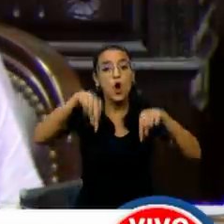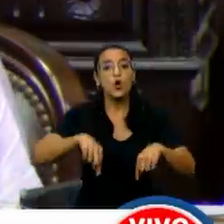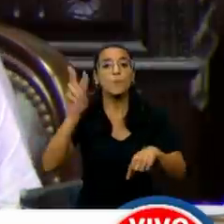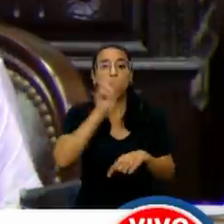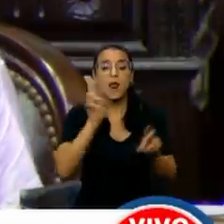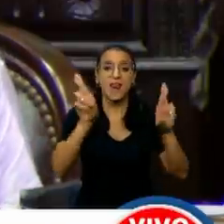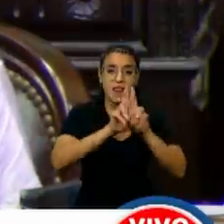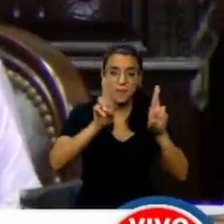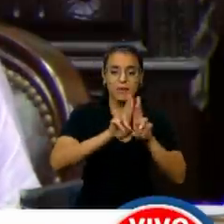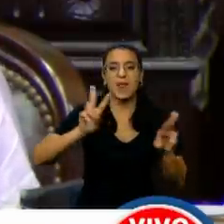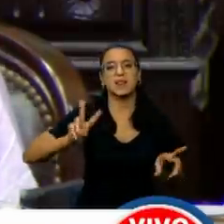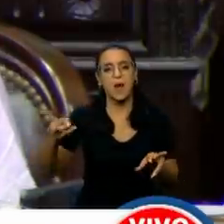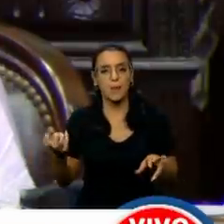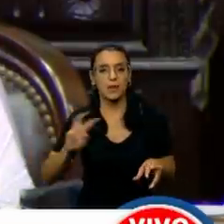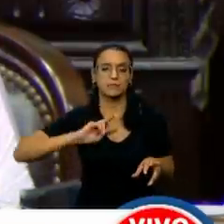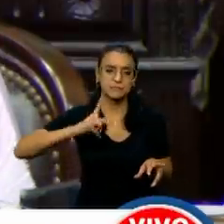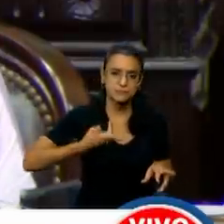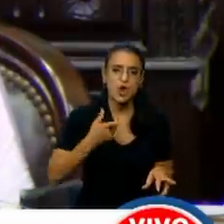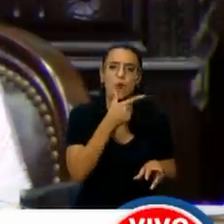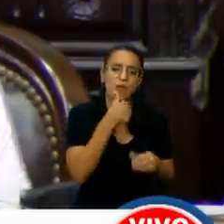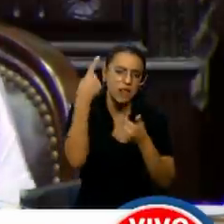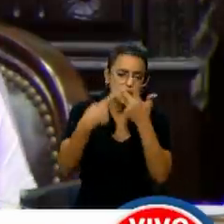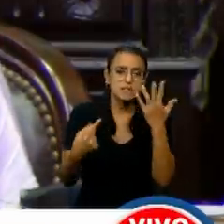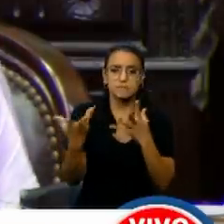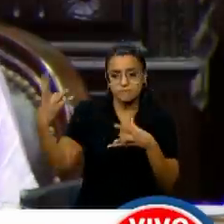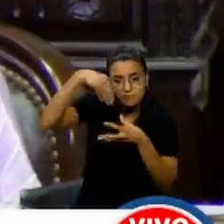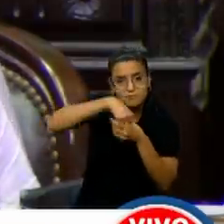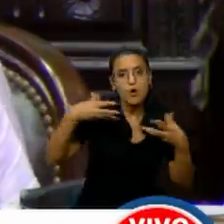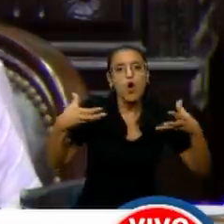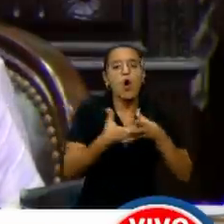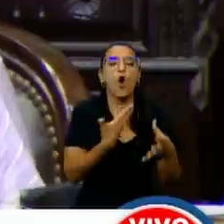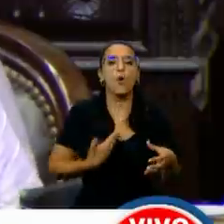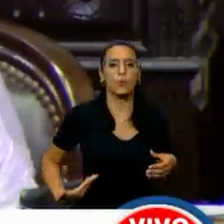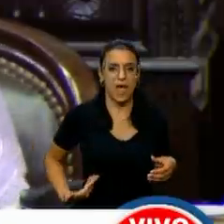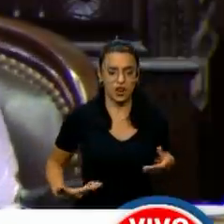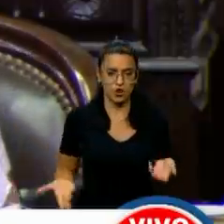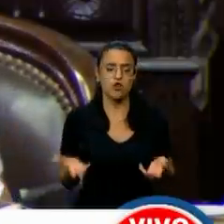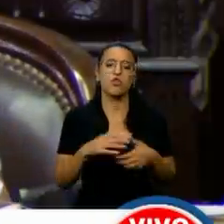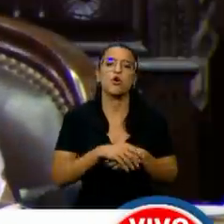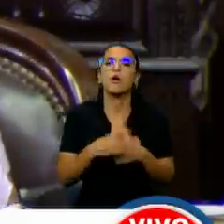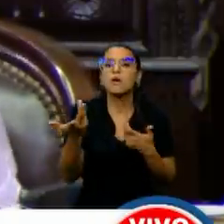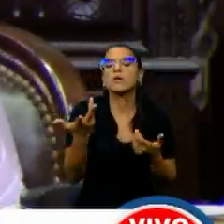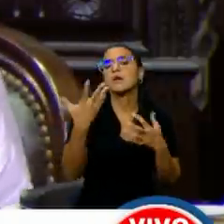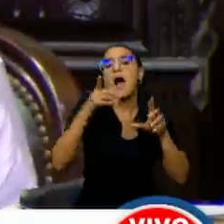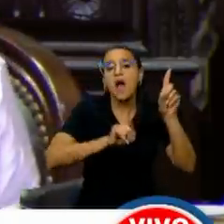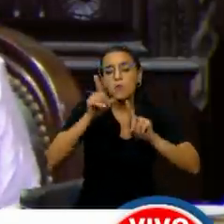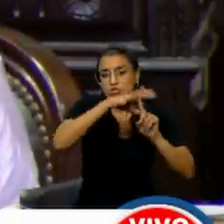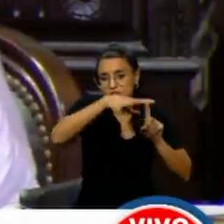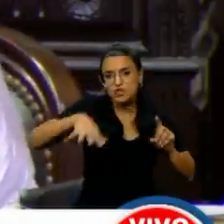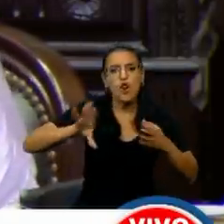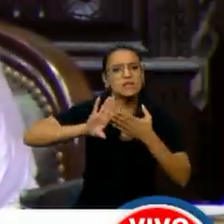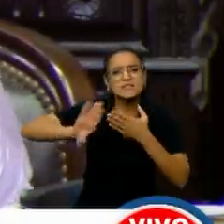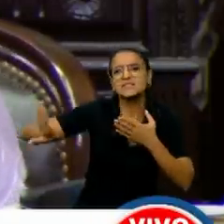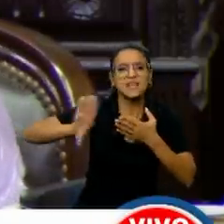mujeres lesbianas travestis transmitter sexy novedades somos parte integral del gobierno hablamos de vastos sectores excluidos de la historia